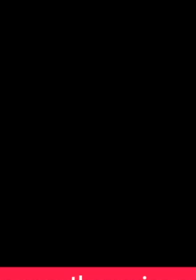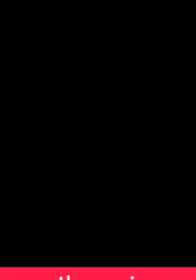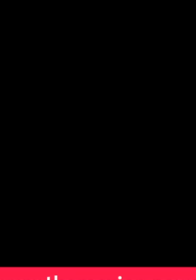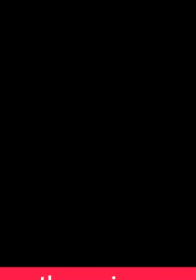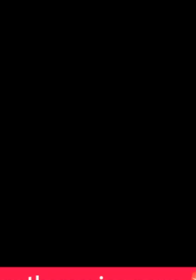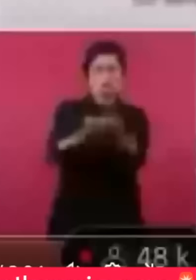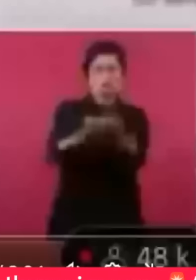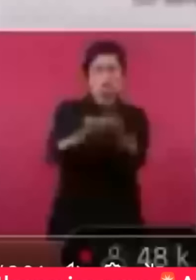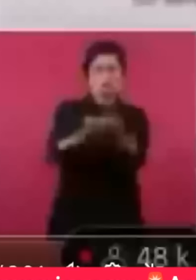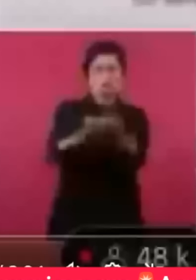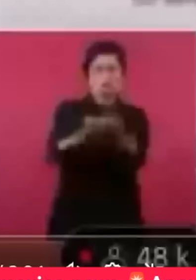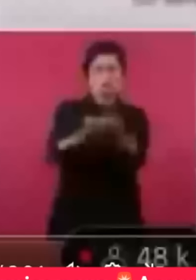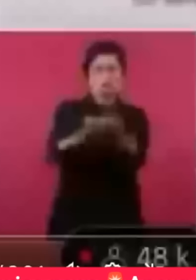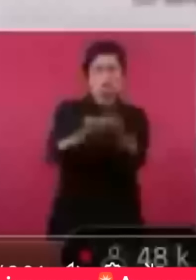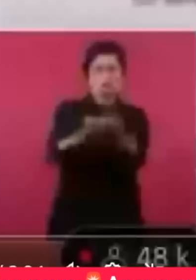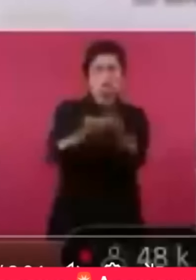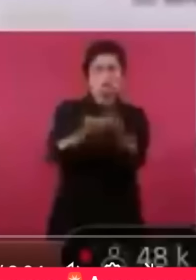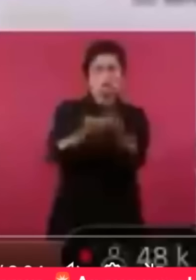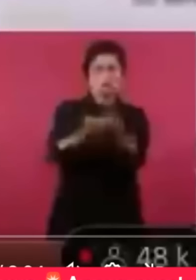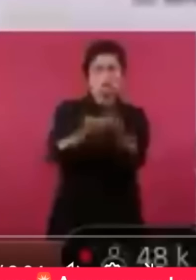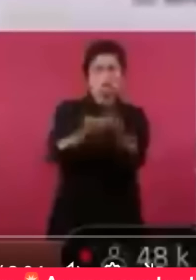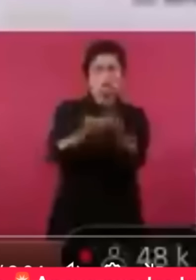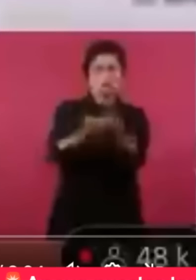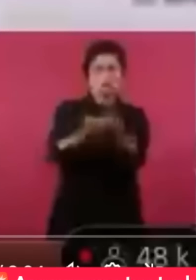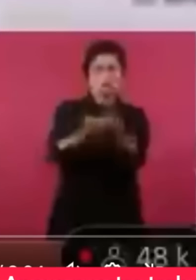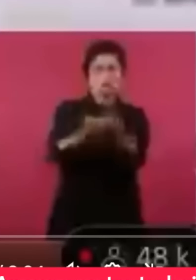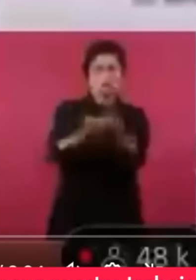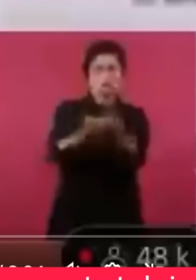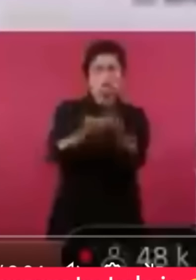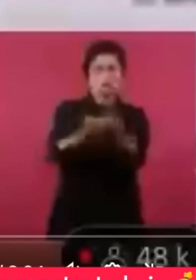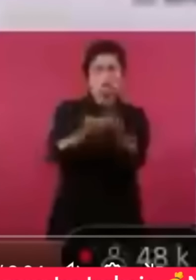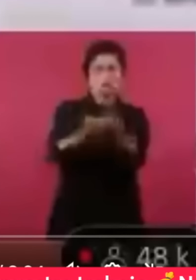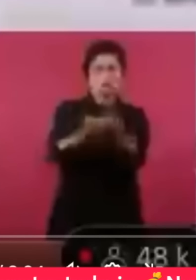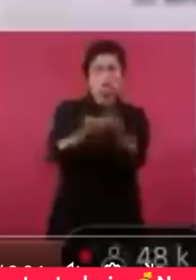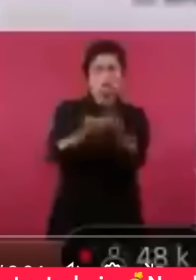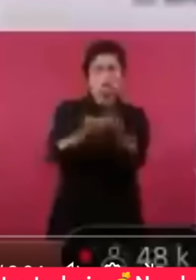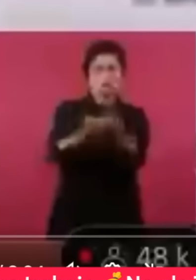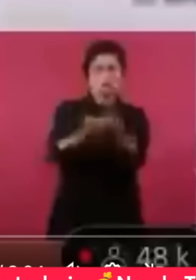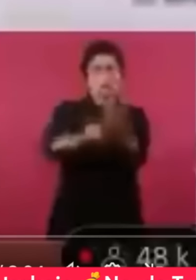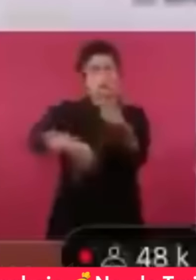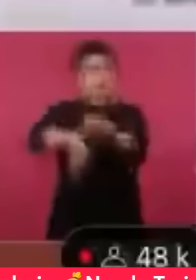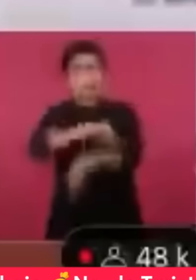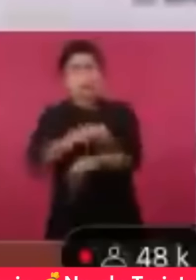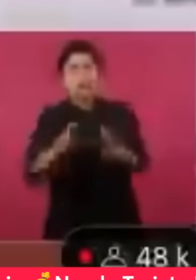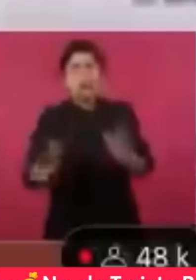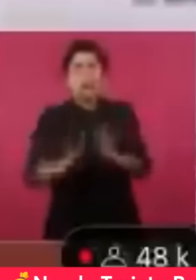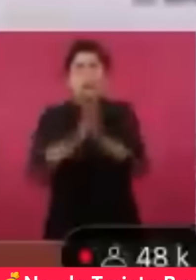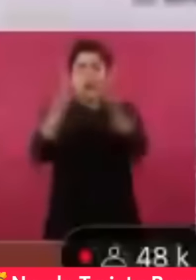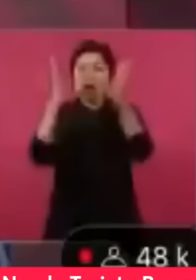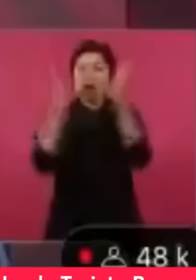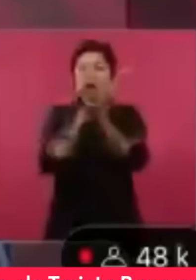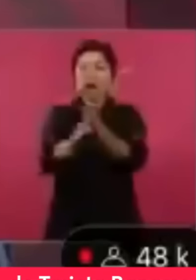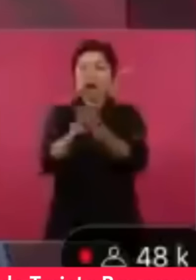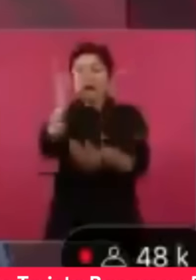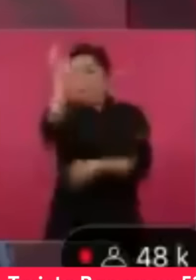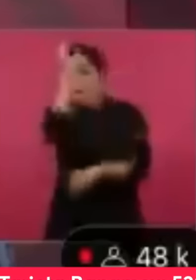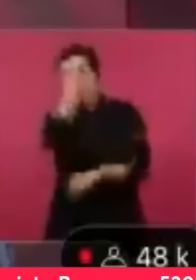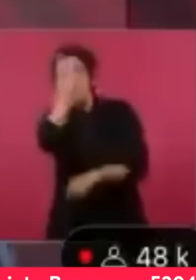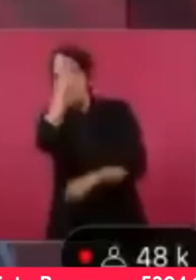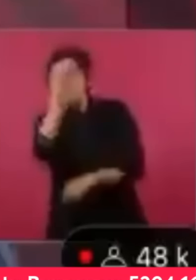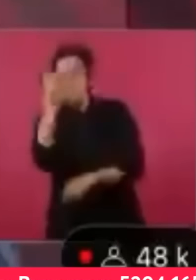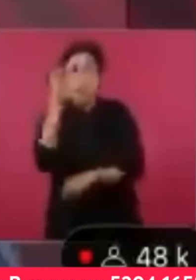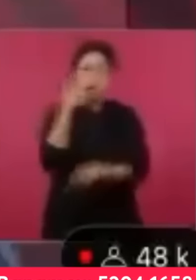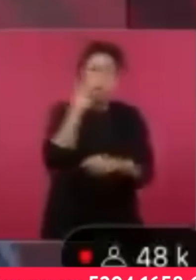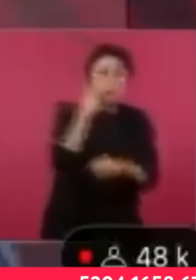eso porque la ministra piña salió a dar su propia versión de los hechos se ajuste